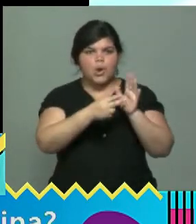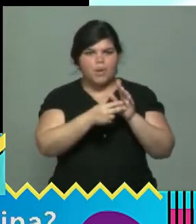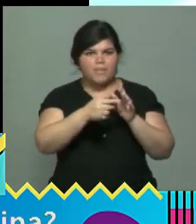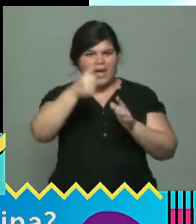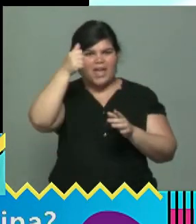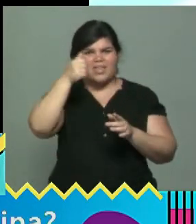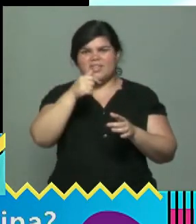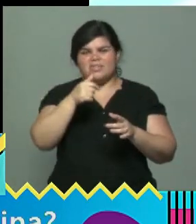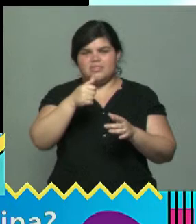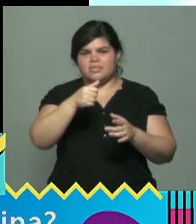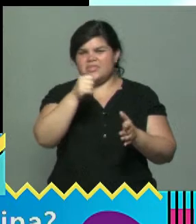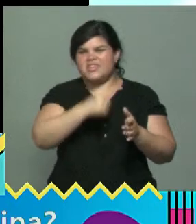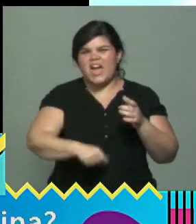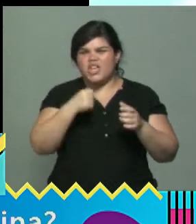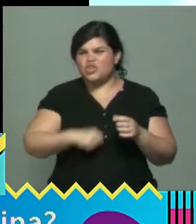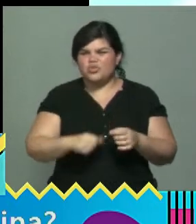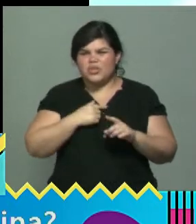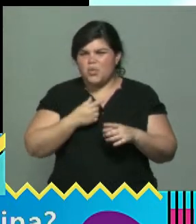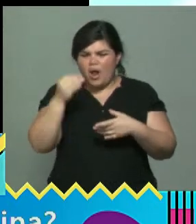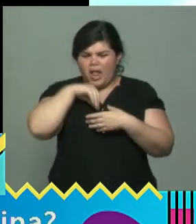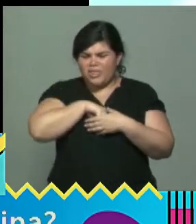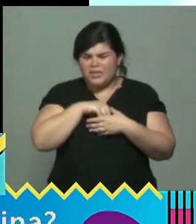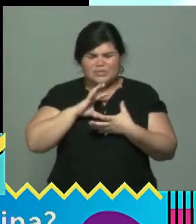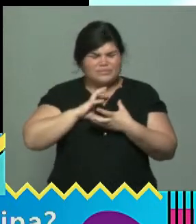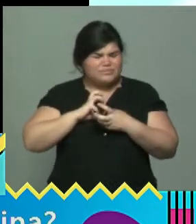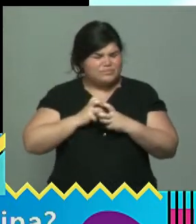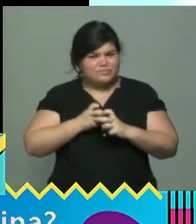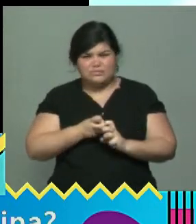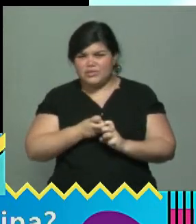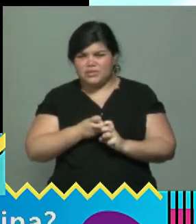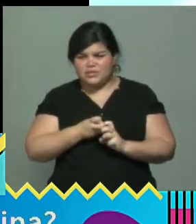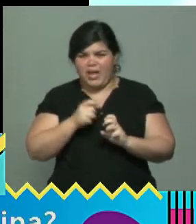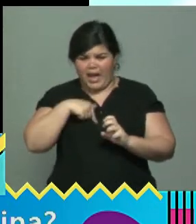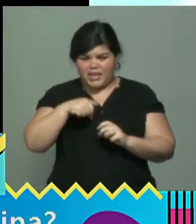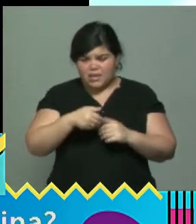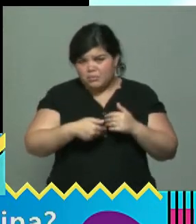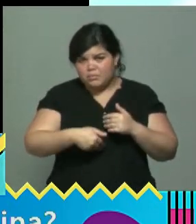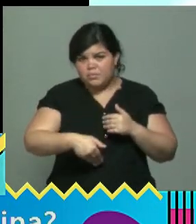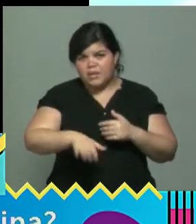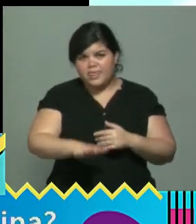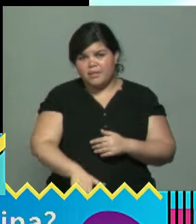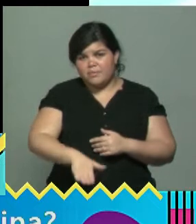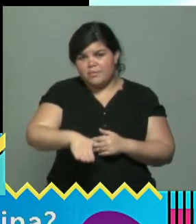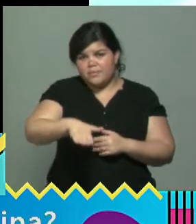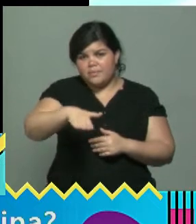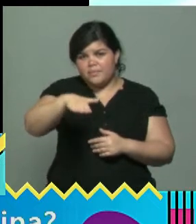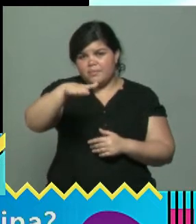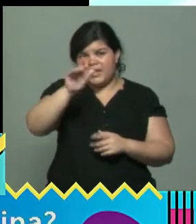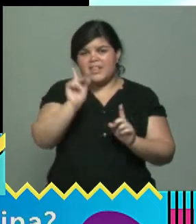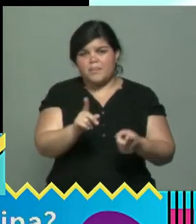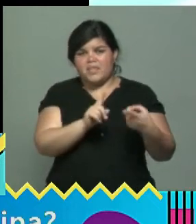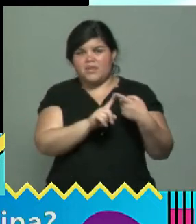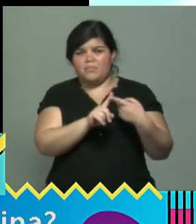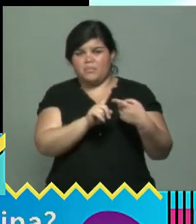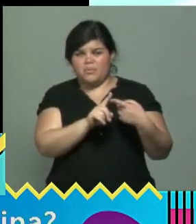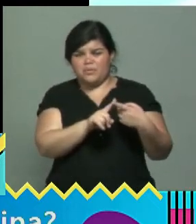se ve como un maltrato y genera un daño en lo inmediato y a futuro en la vinculación con otros seres, con otras personas. Lo